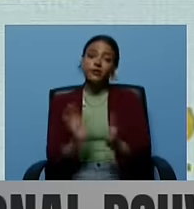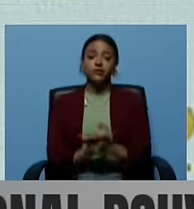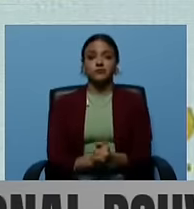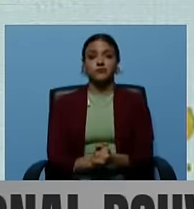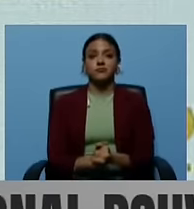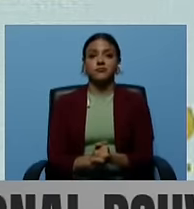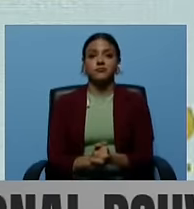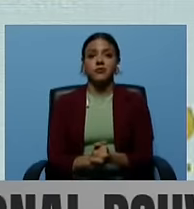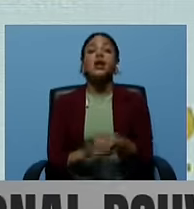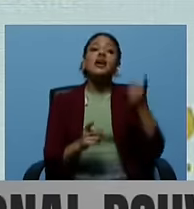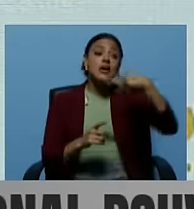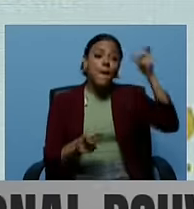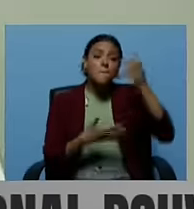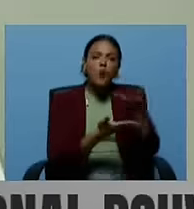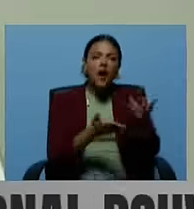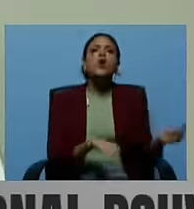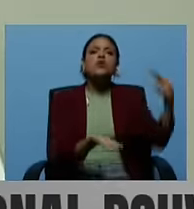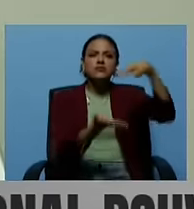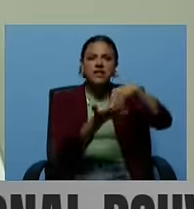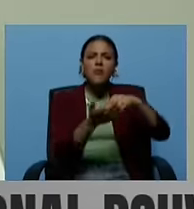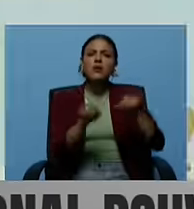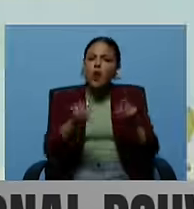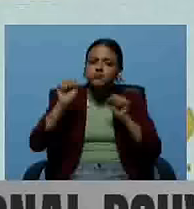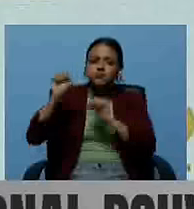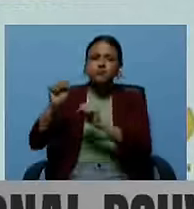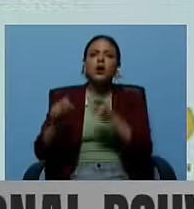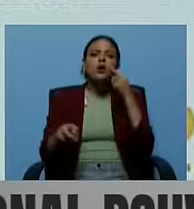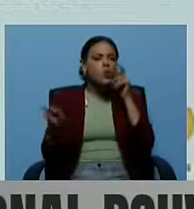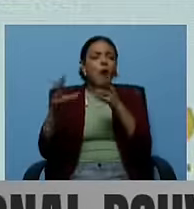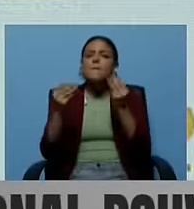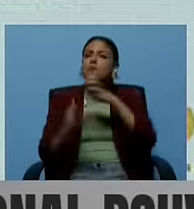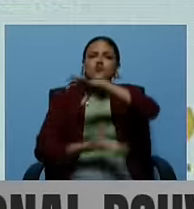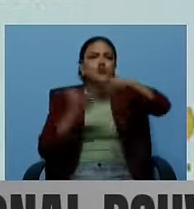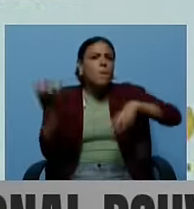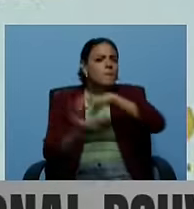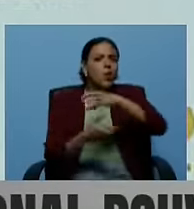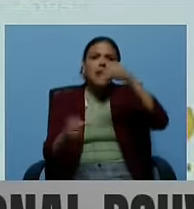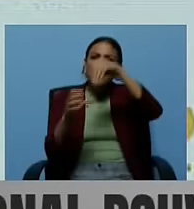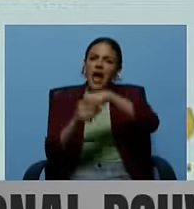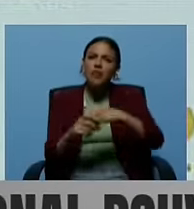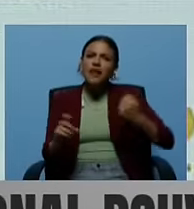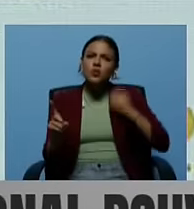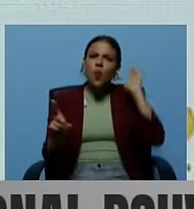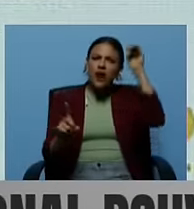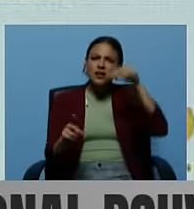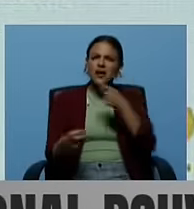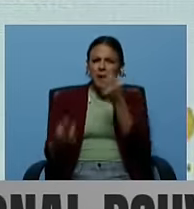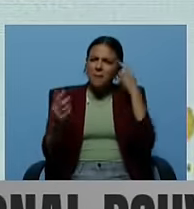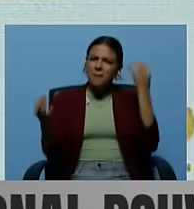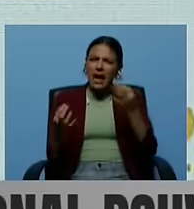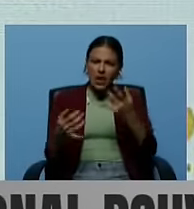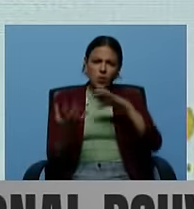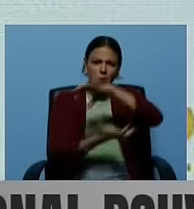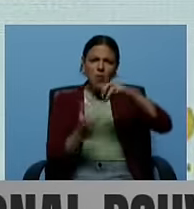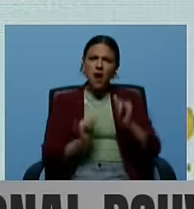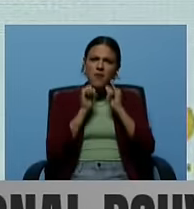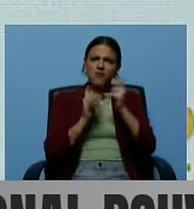y se va a alzar ese pueblo, ten la certeza que va a ser así. Es que tiene muchos problemas en sus países, porque se estén metiendo en los asuntos internos de otros